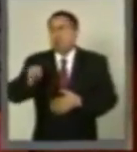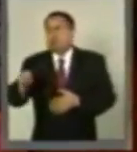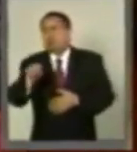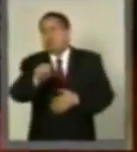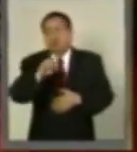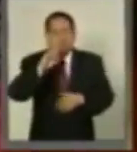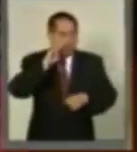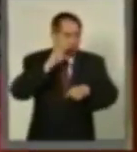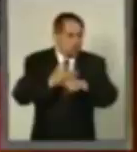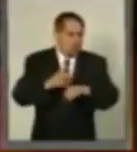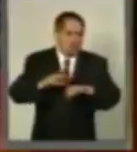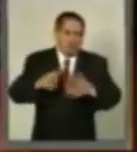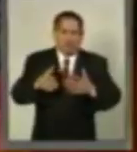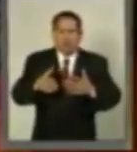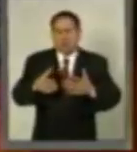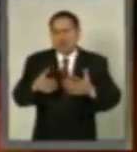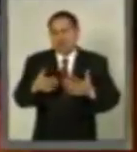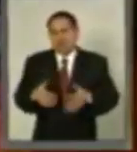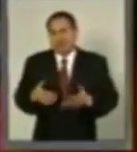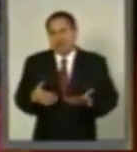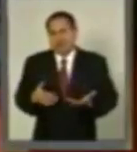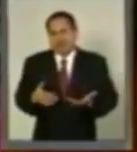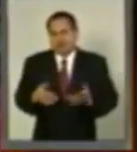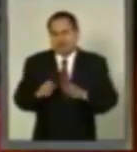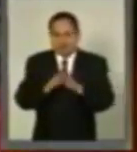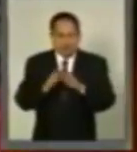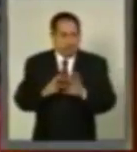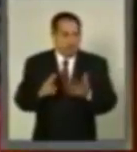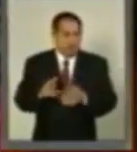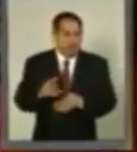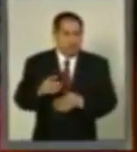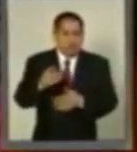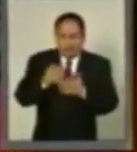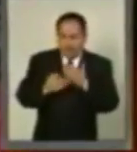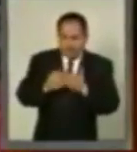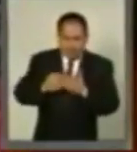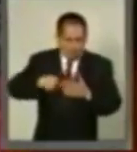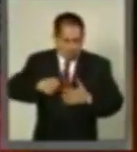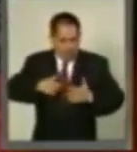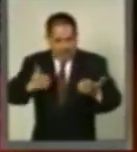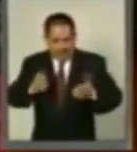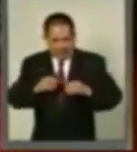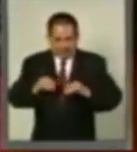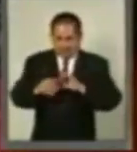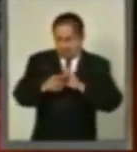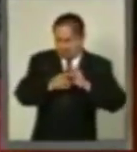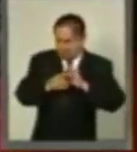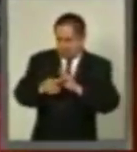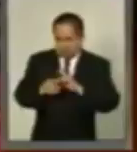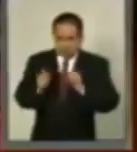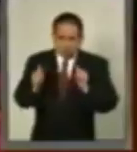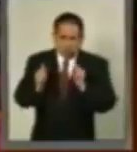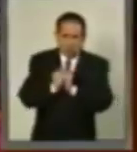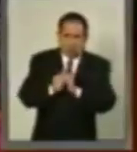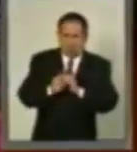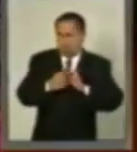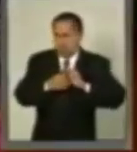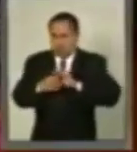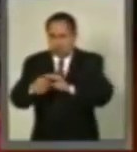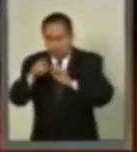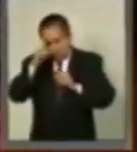responsabilidad pública no pudiéramos hacer una acción conjunta, coordinada, para